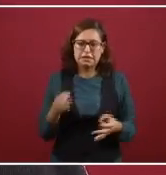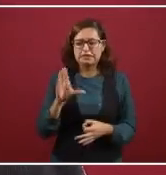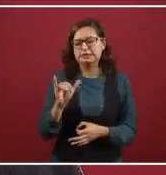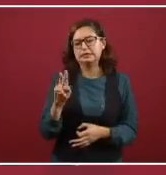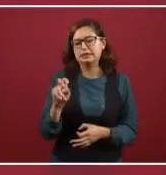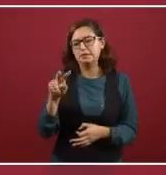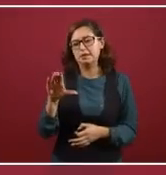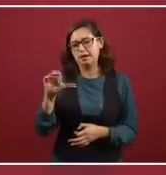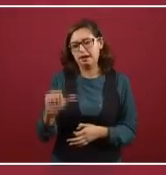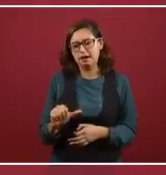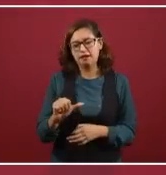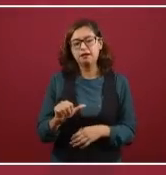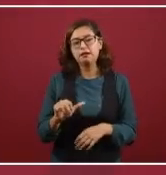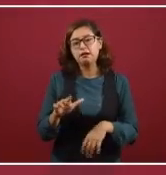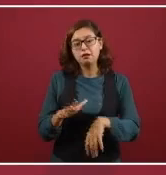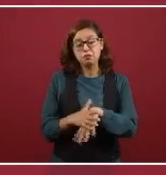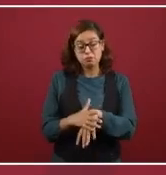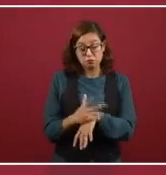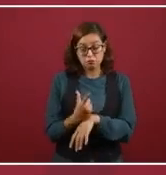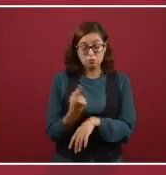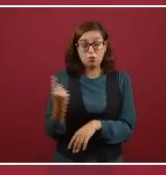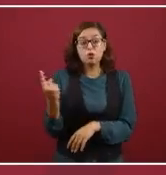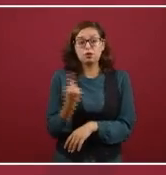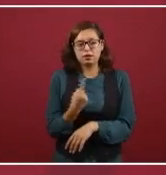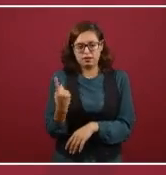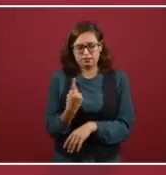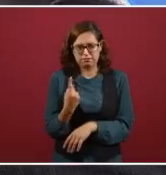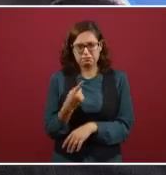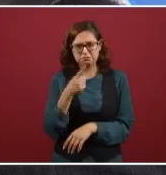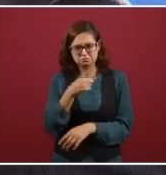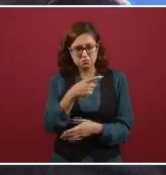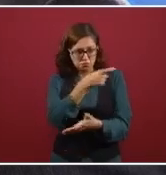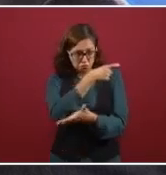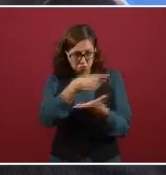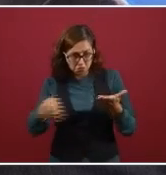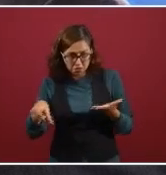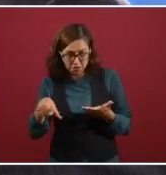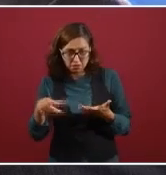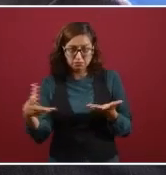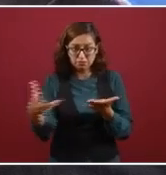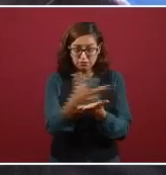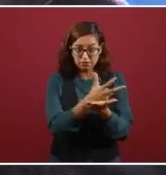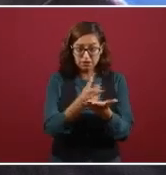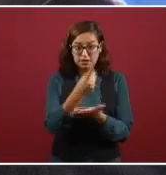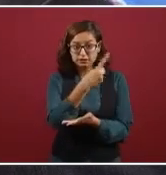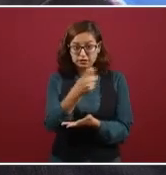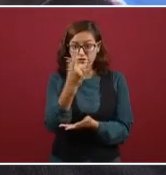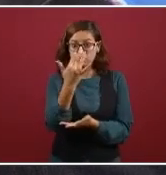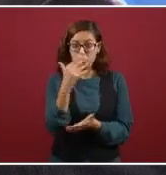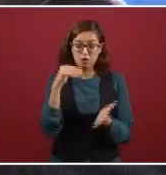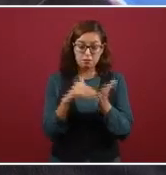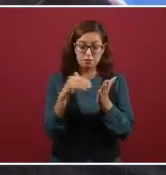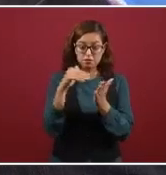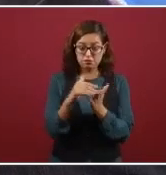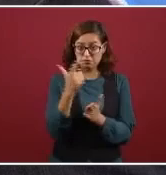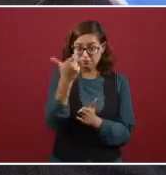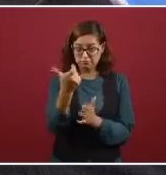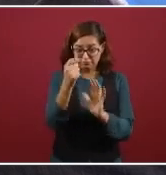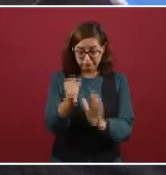porque estos 150 millones de pesos se van a destinar a